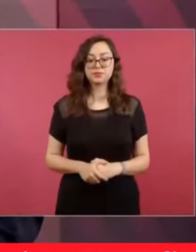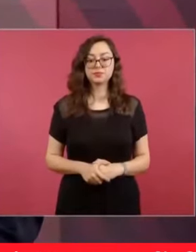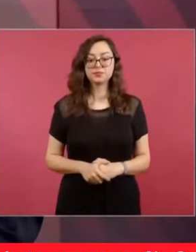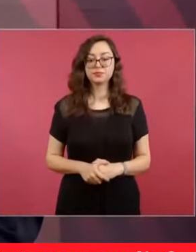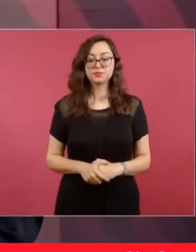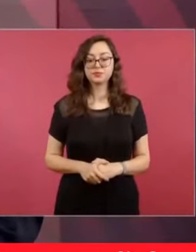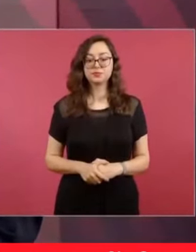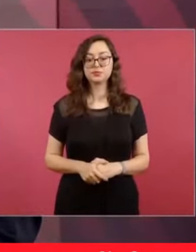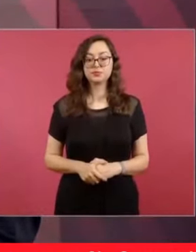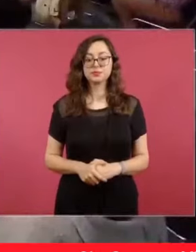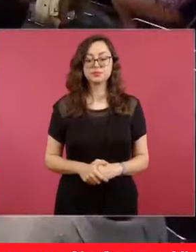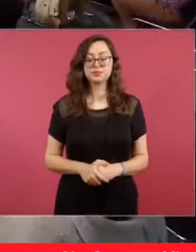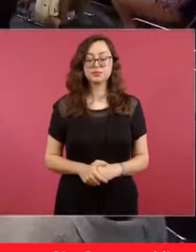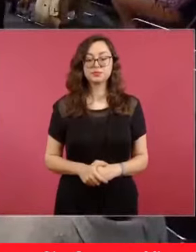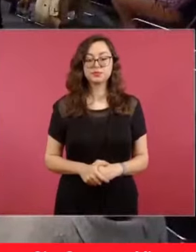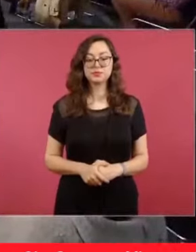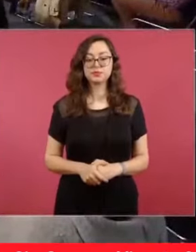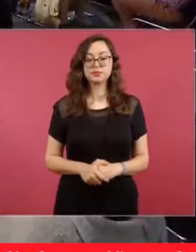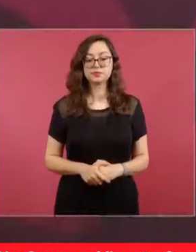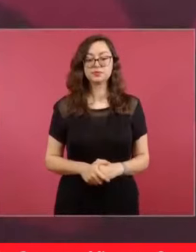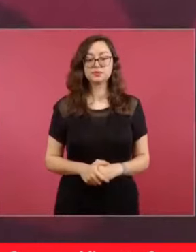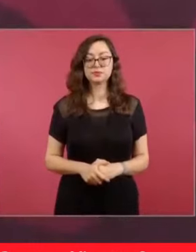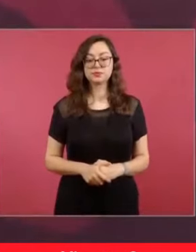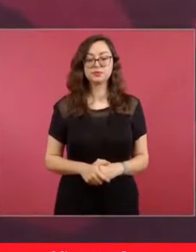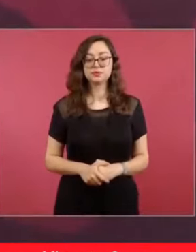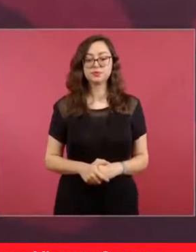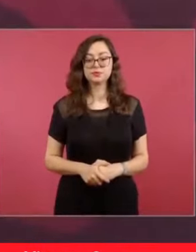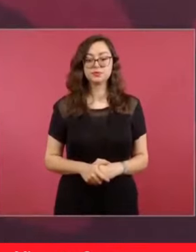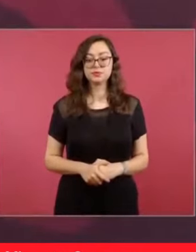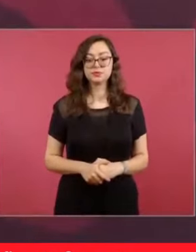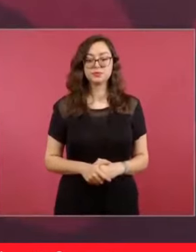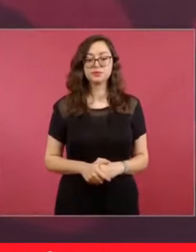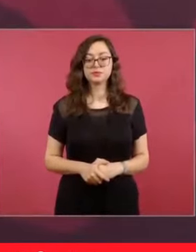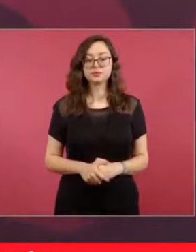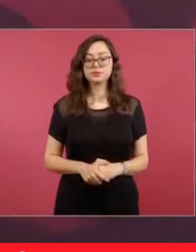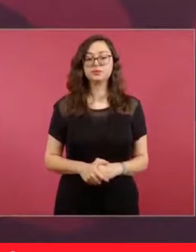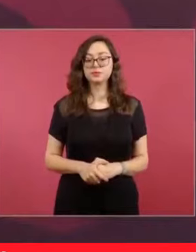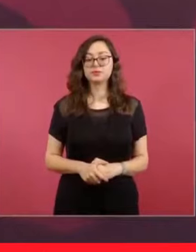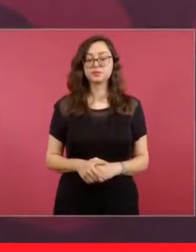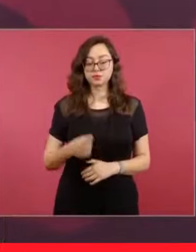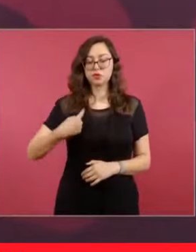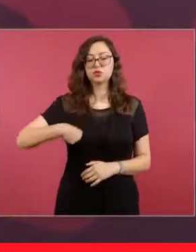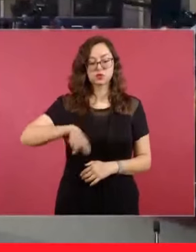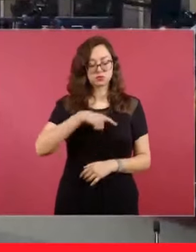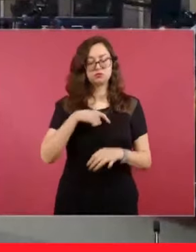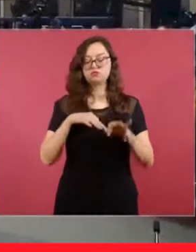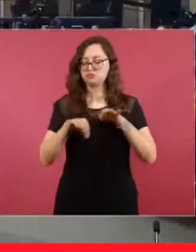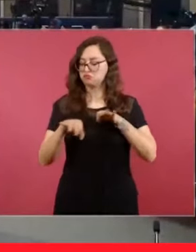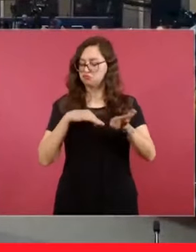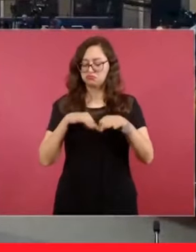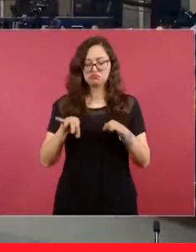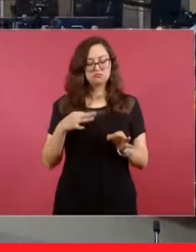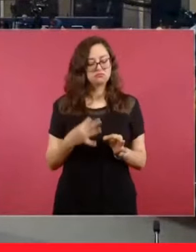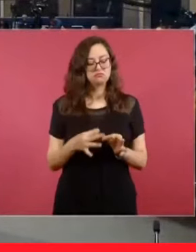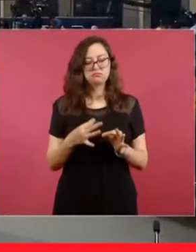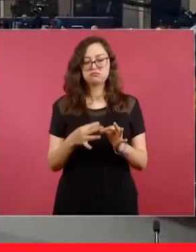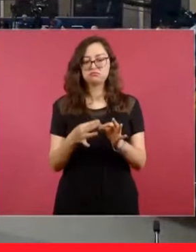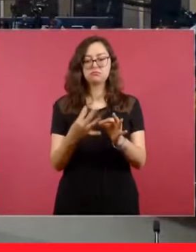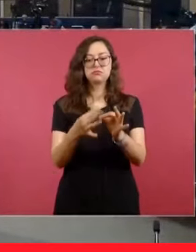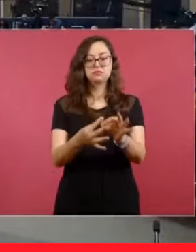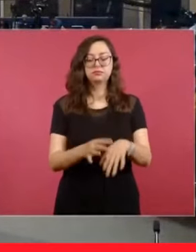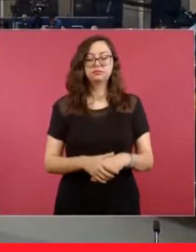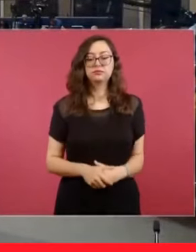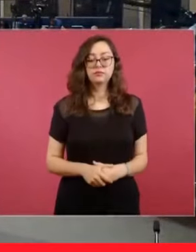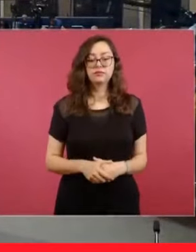malinterprete pero sí Este sí estamos trabajando presidente en otro tema usted